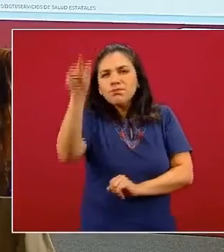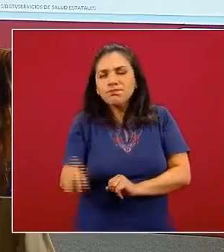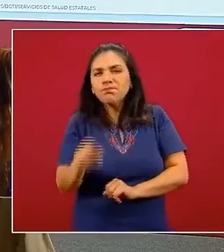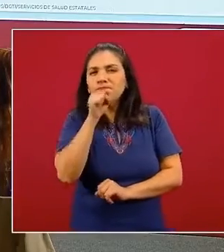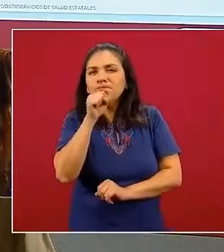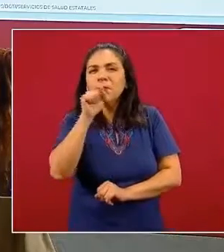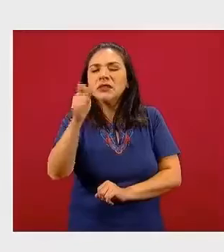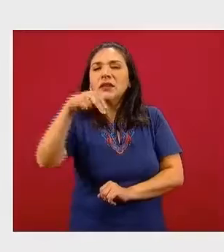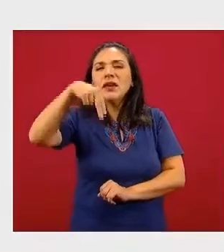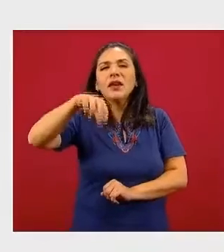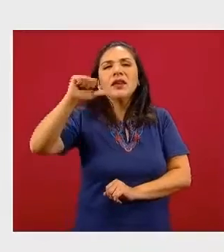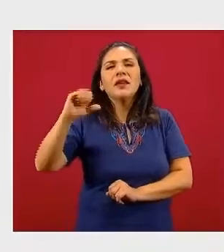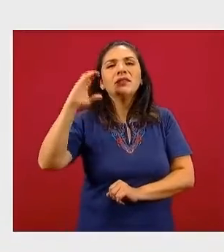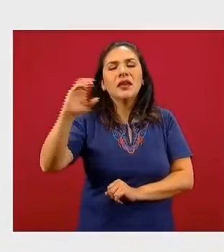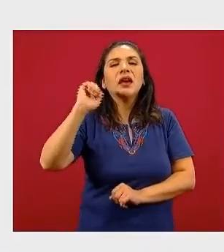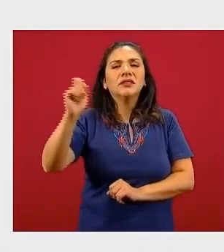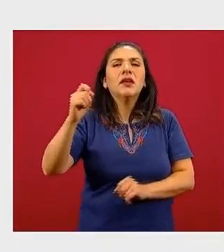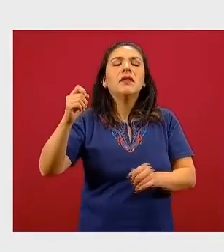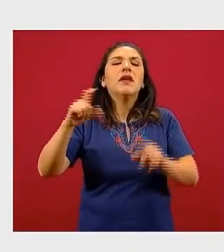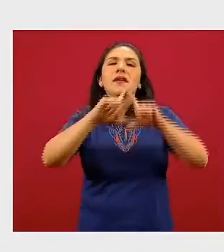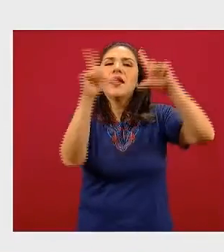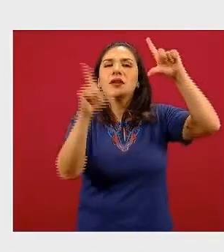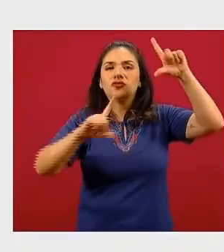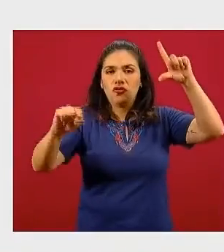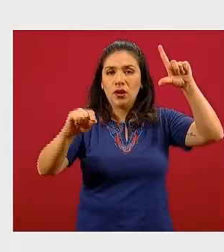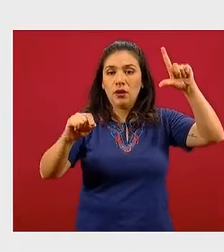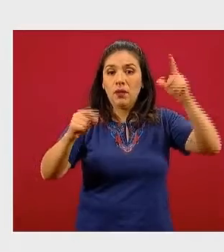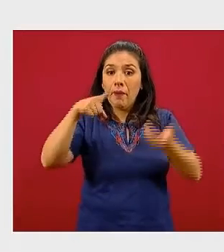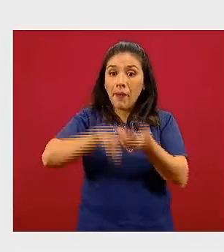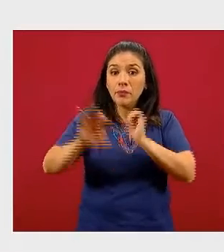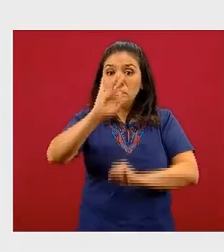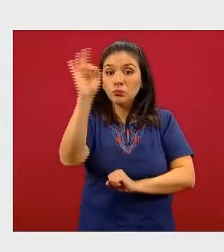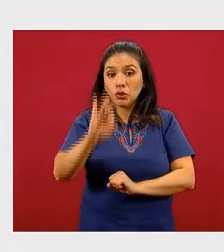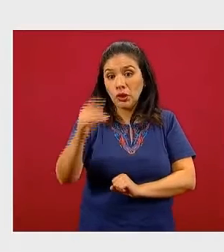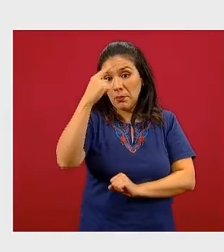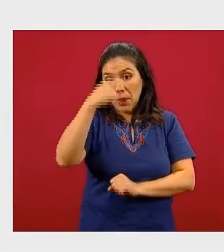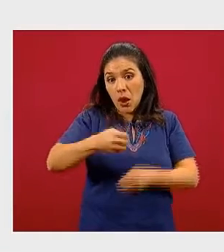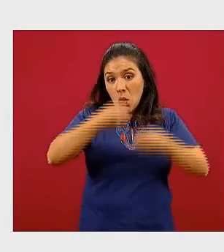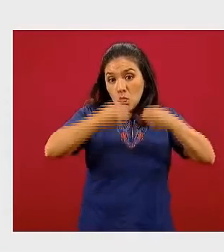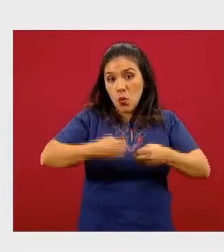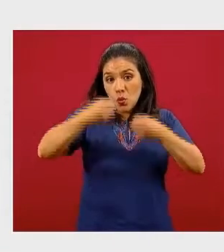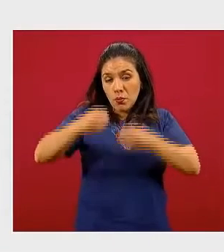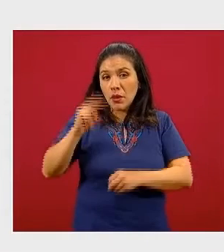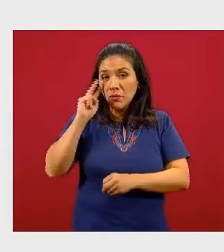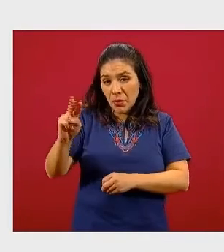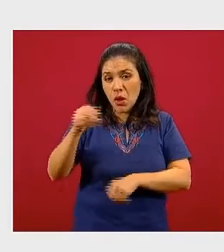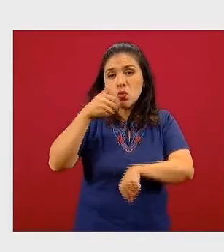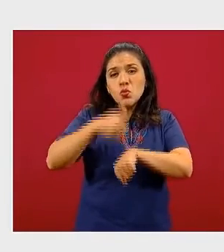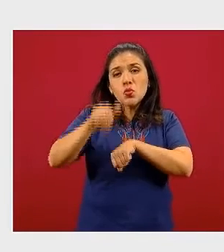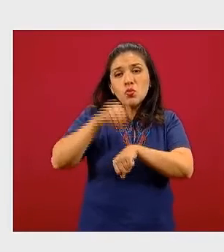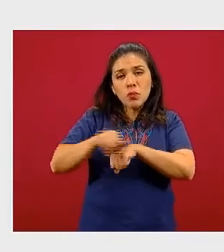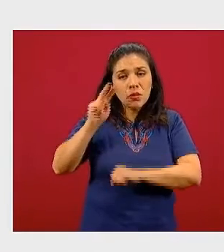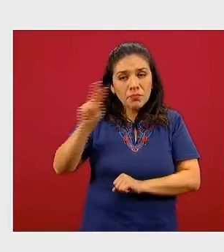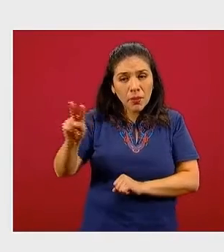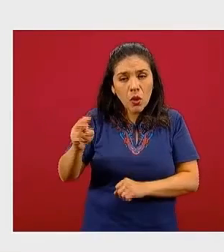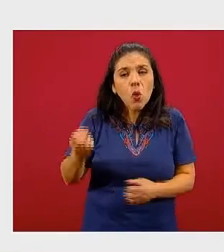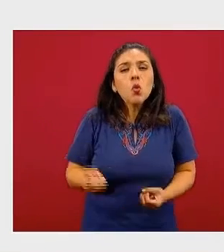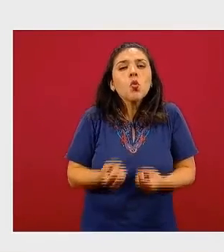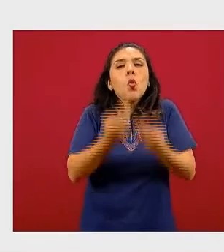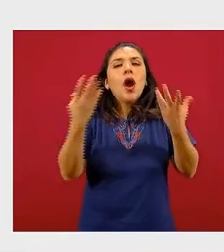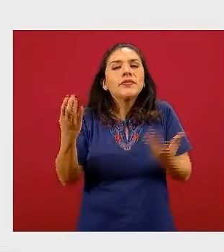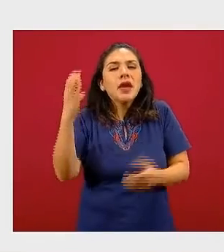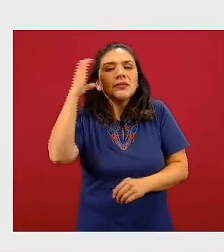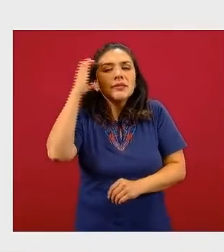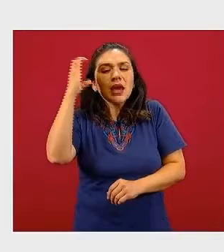que dice NAC, nacional, el porcentaje de camas ocupadas a nivel nacional. Y aquí están los números de la cantidad de